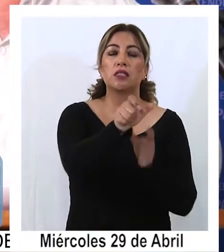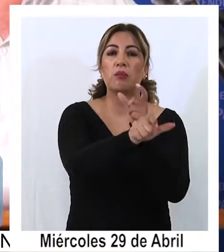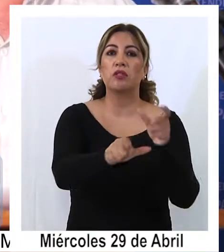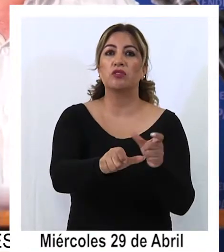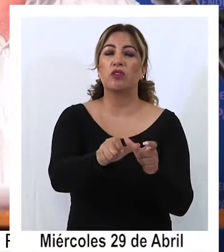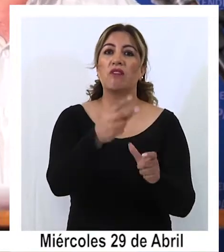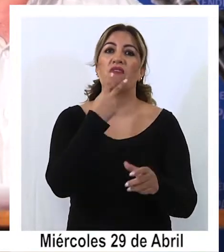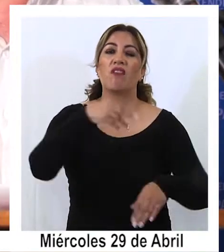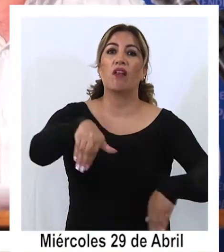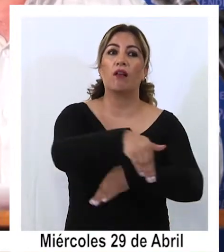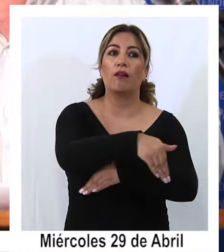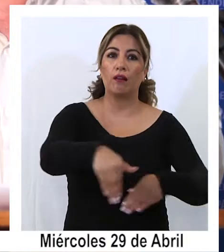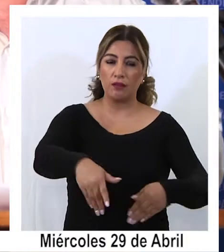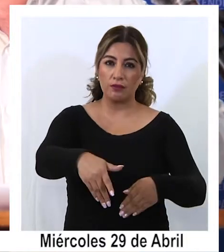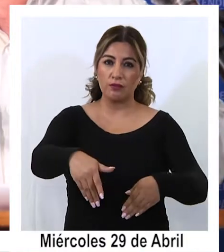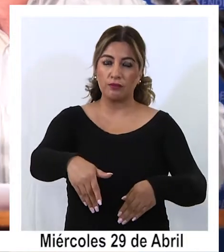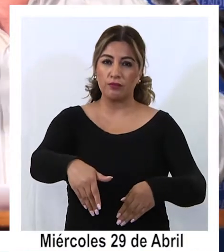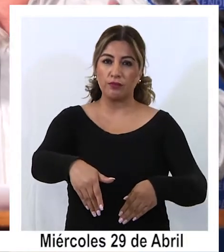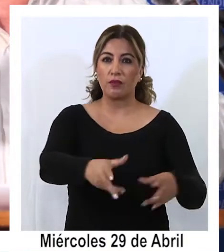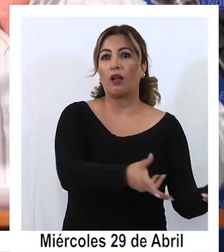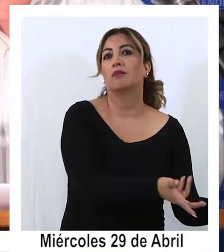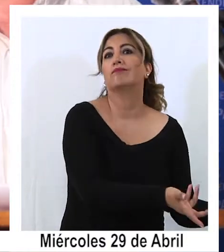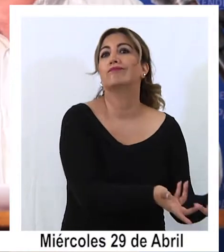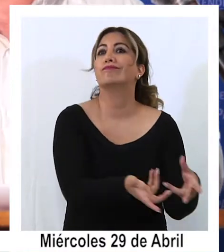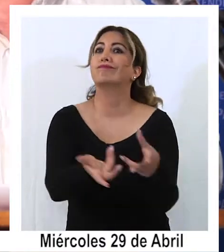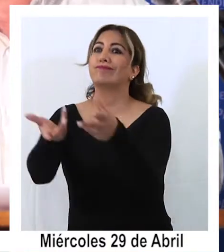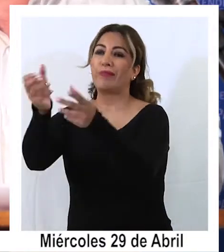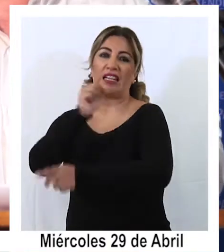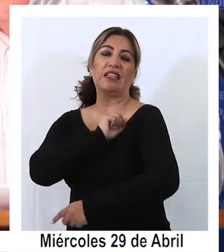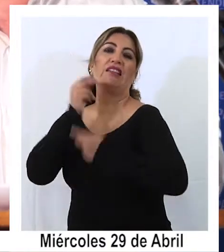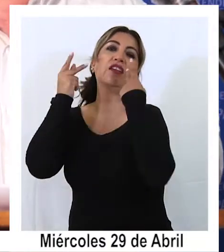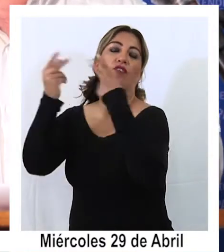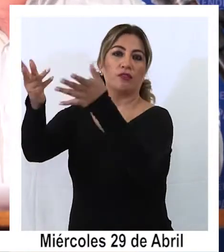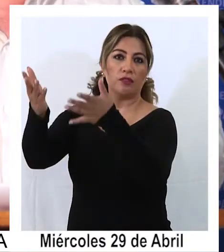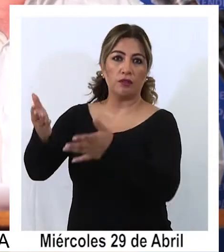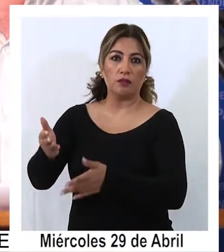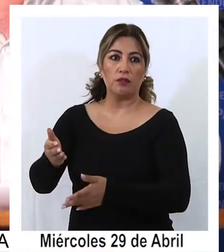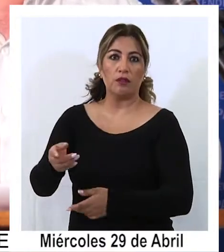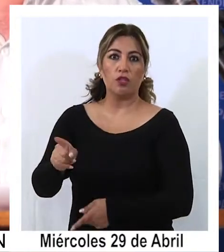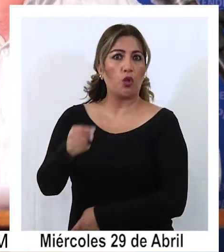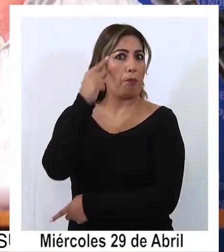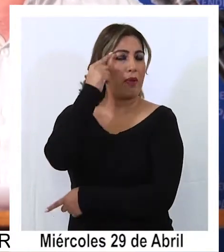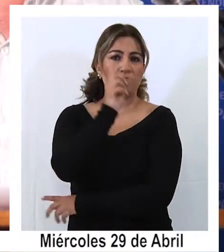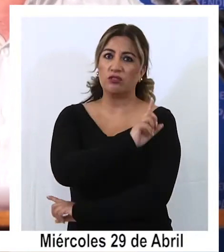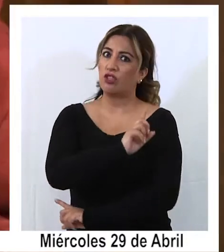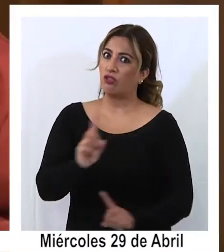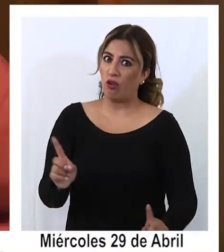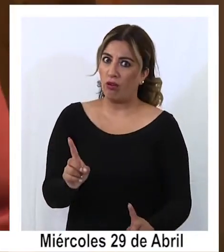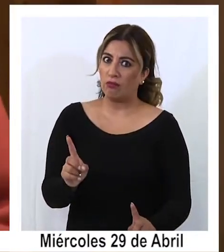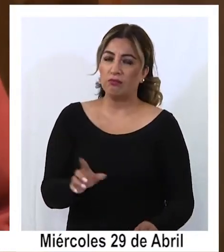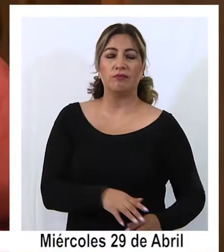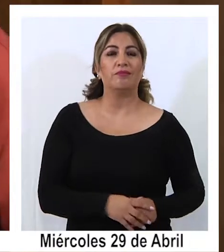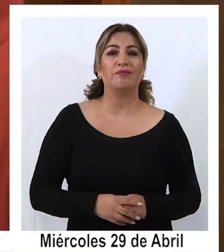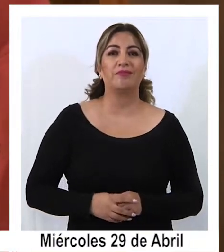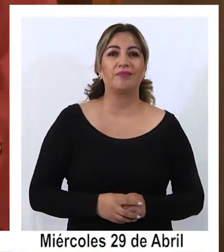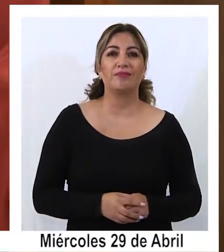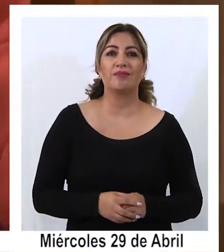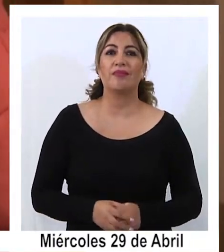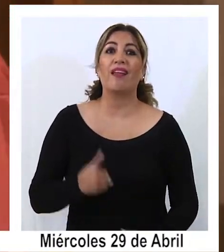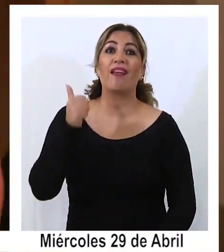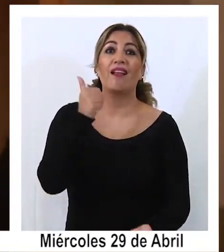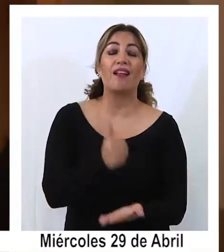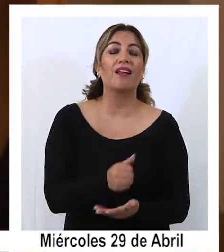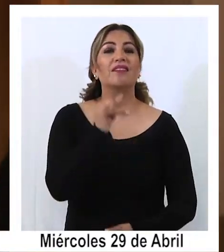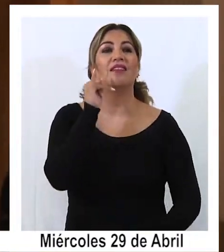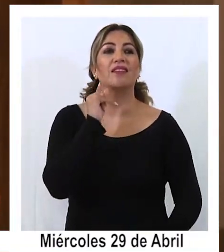que están en situación de calle y las mando, ¿no es cierto?, a la comuna de Providencia. A mí no me parece, ¿no es cierto?, que ese sea el camino. Para el alcalde de Iquique,